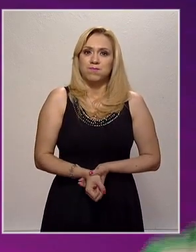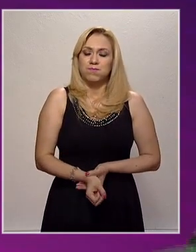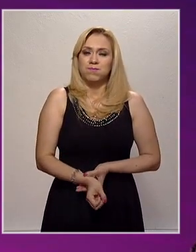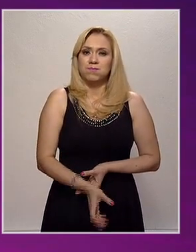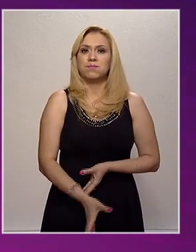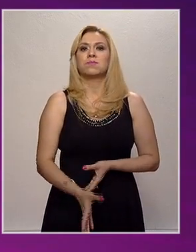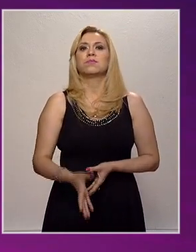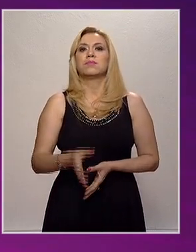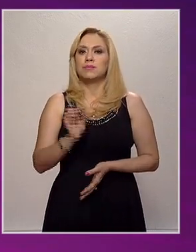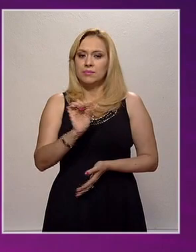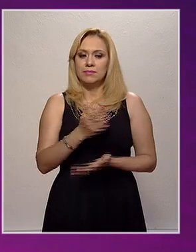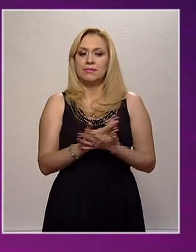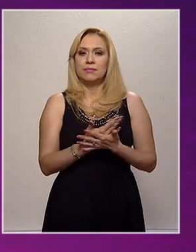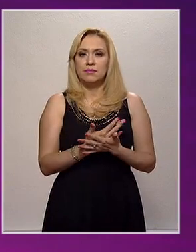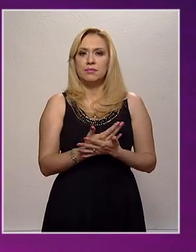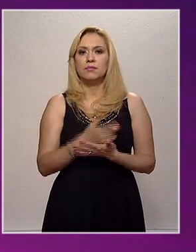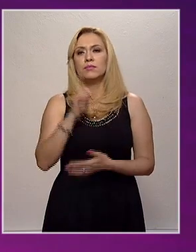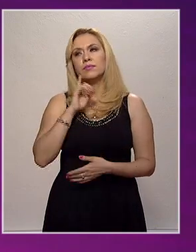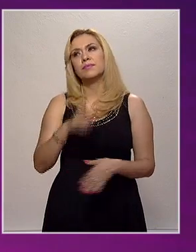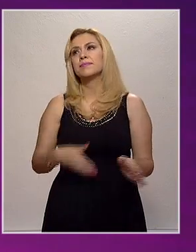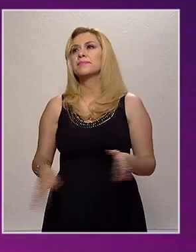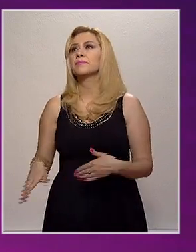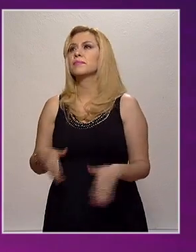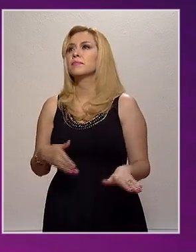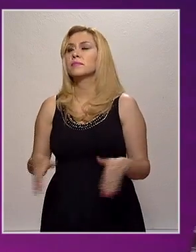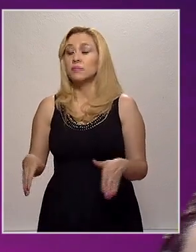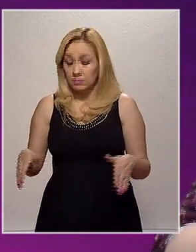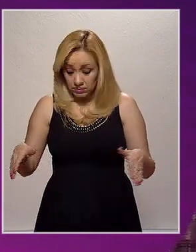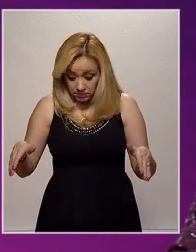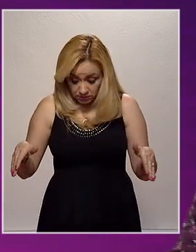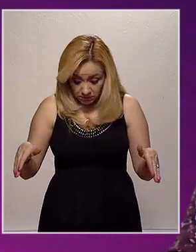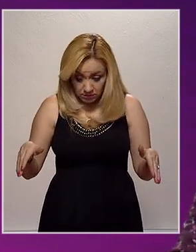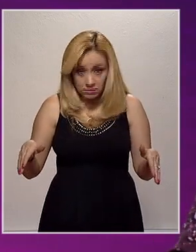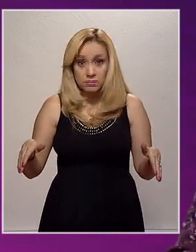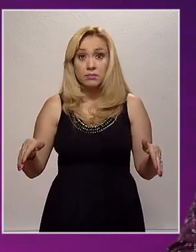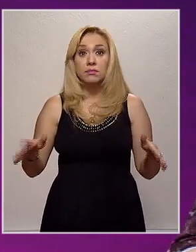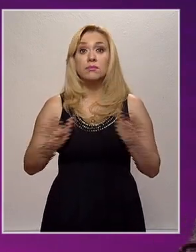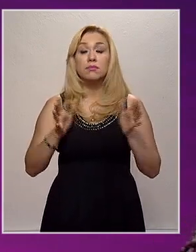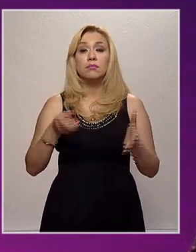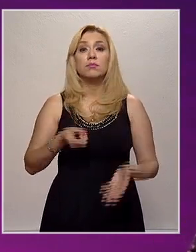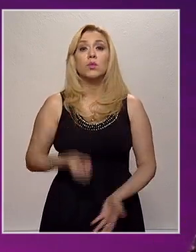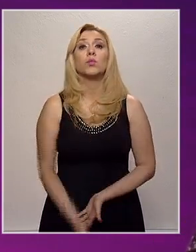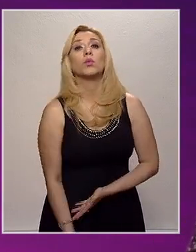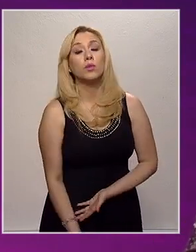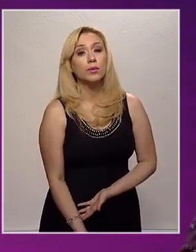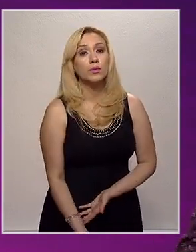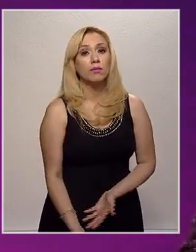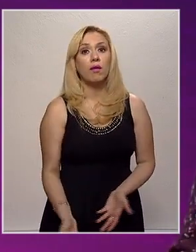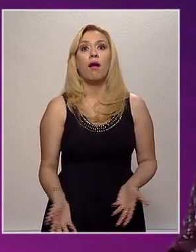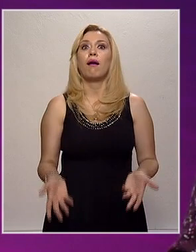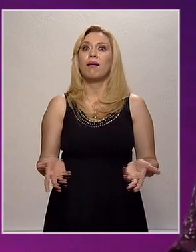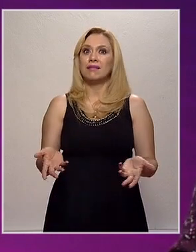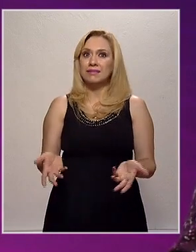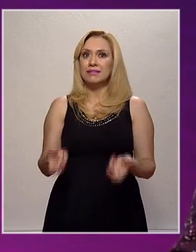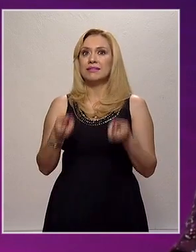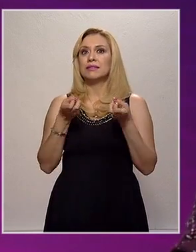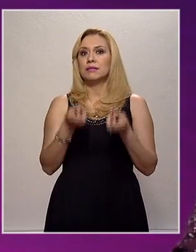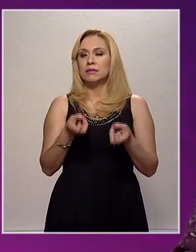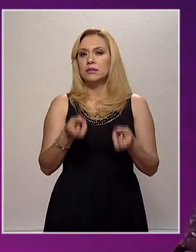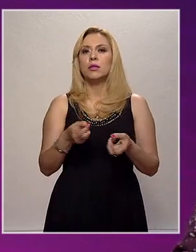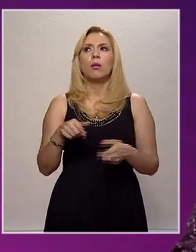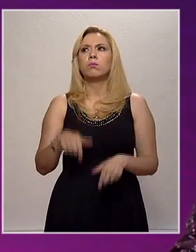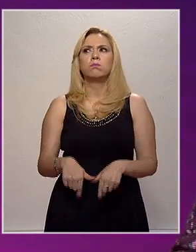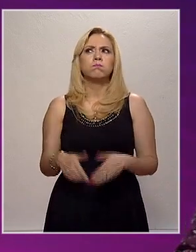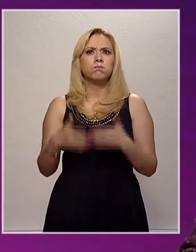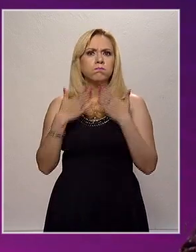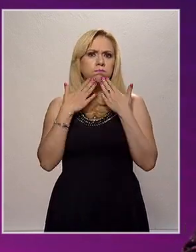para que se sienta un poco mejor, y de repente sale la señora a caminar y pues se le adelanta el bebé. Entonces, acá en este caso realmente no hubo